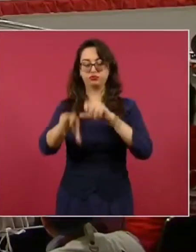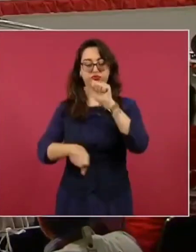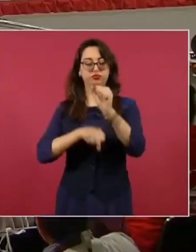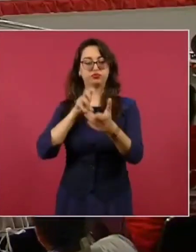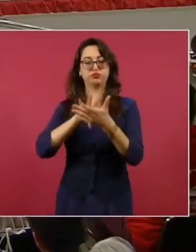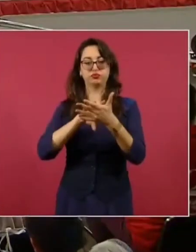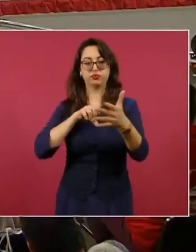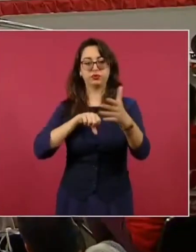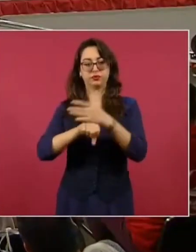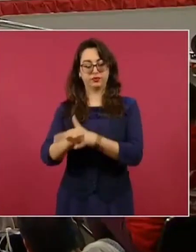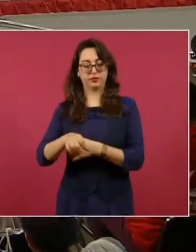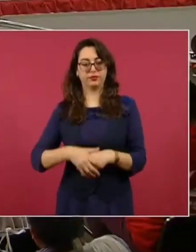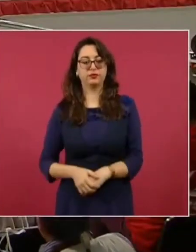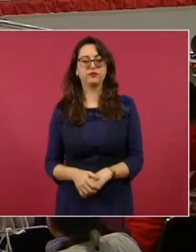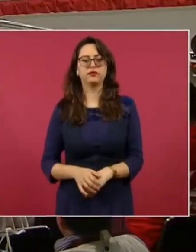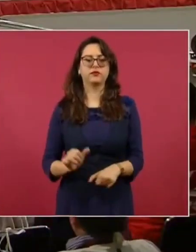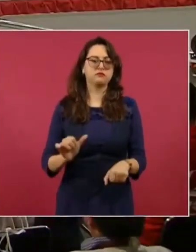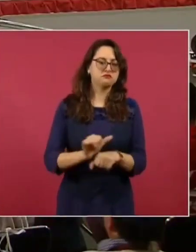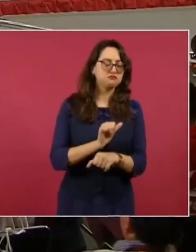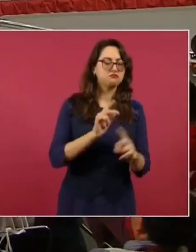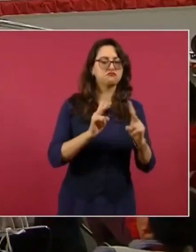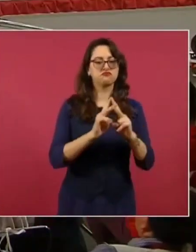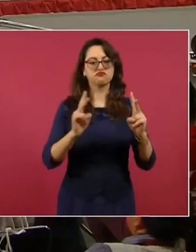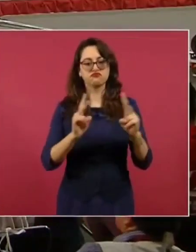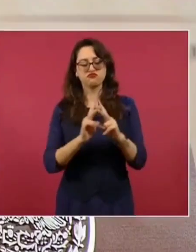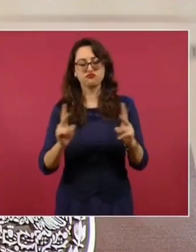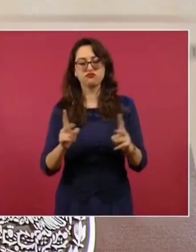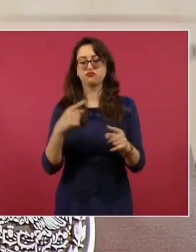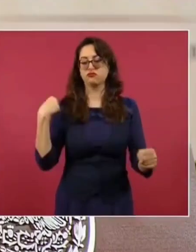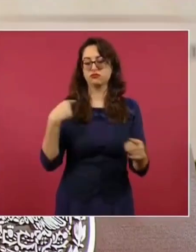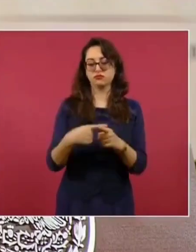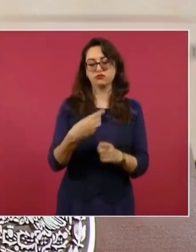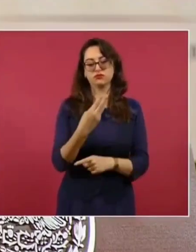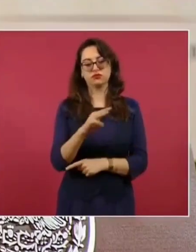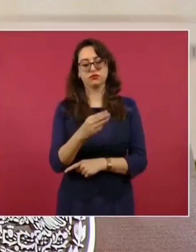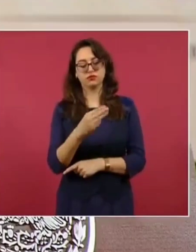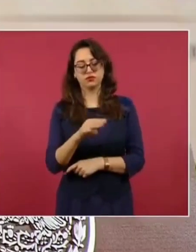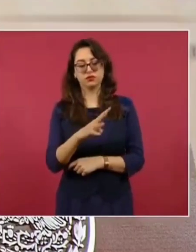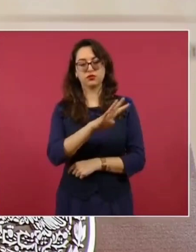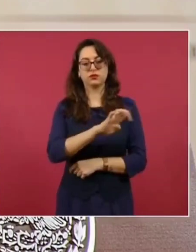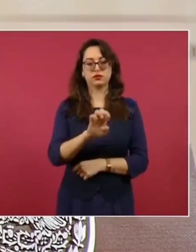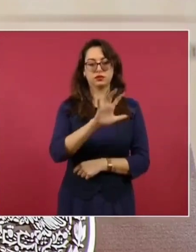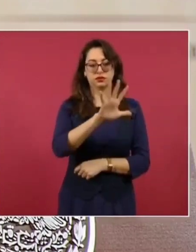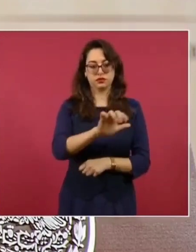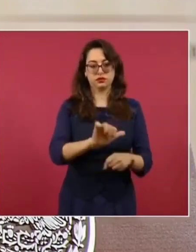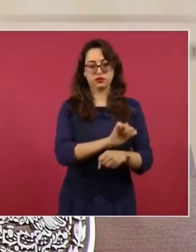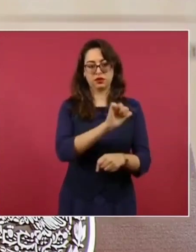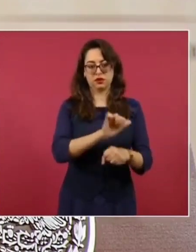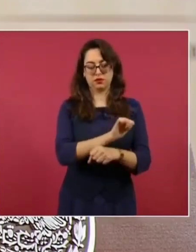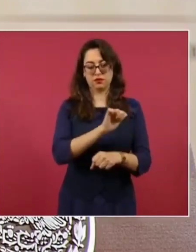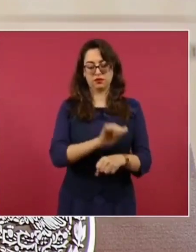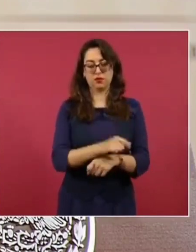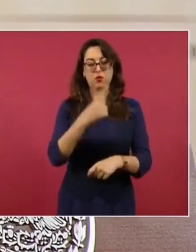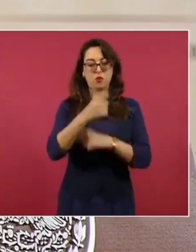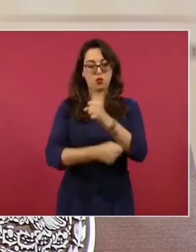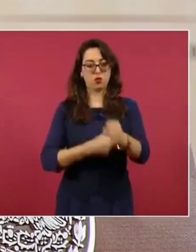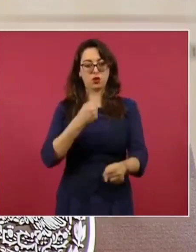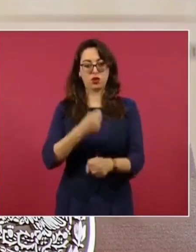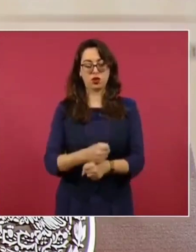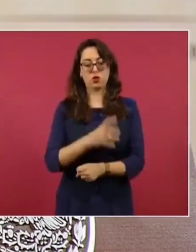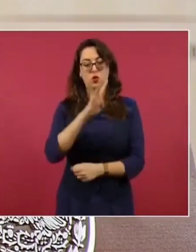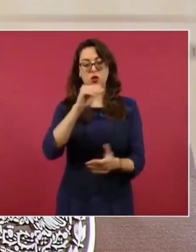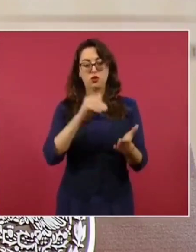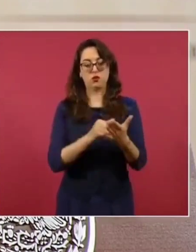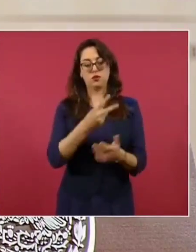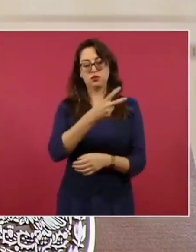vehículos durante la primera quincena de mayo cuatrocientos cinco vehículos en el presente año cuatro mil doscientos cincuenta